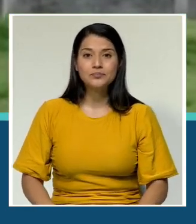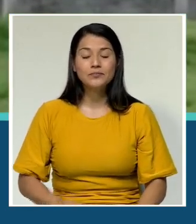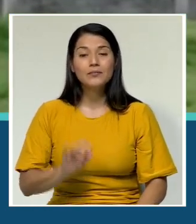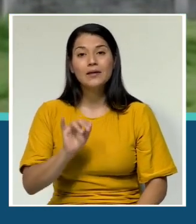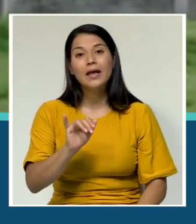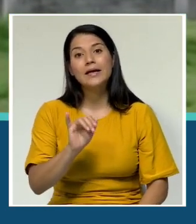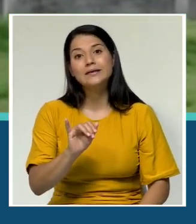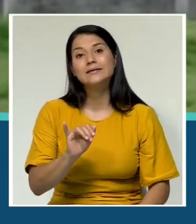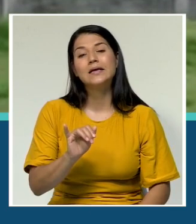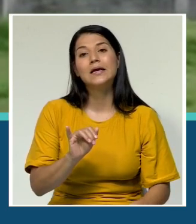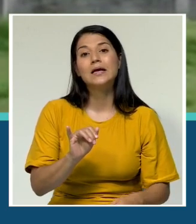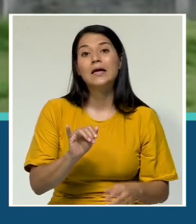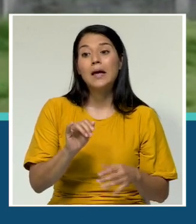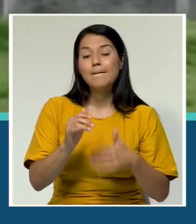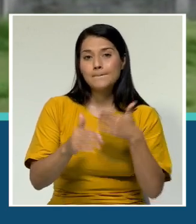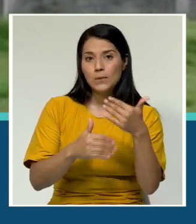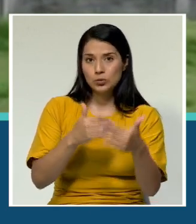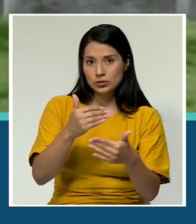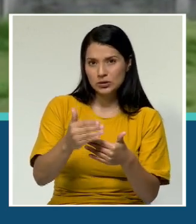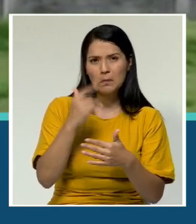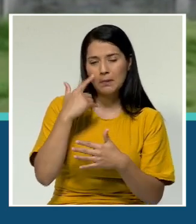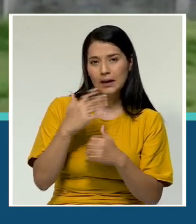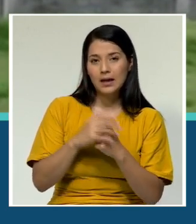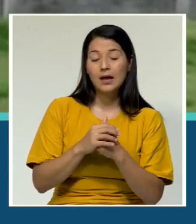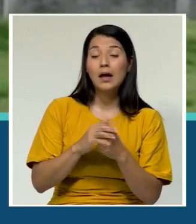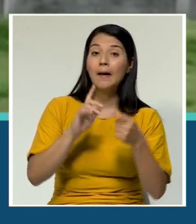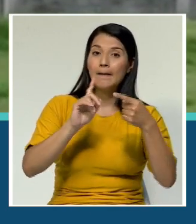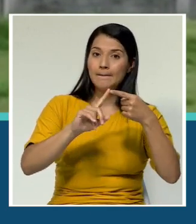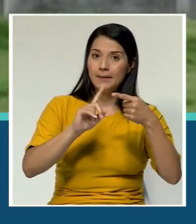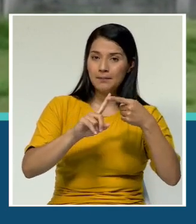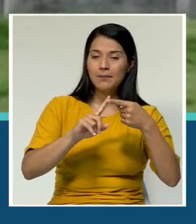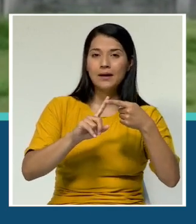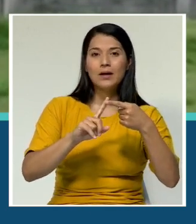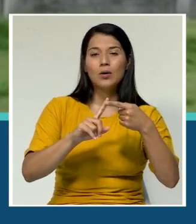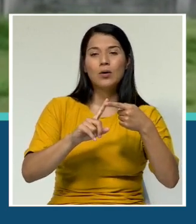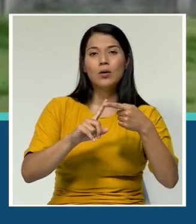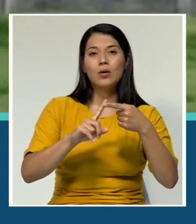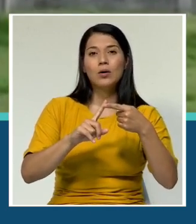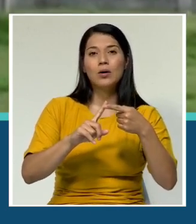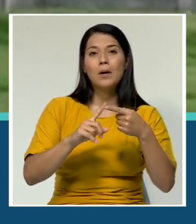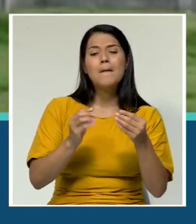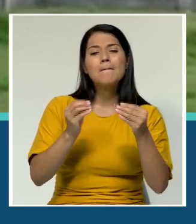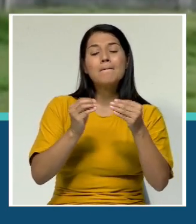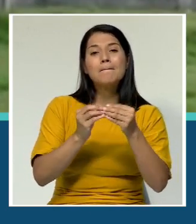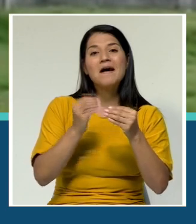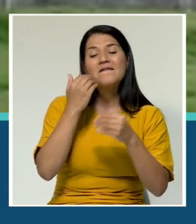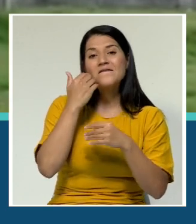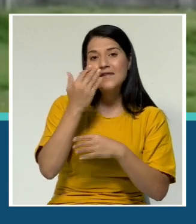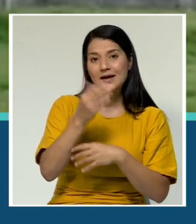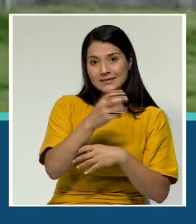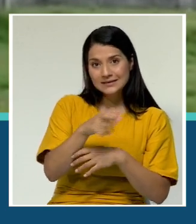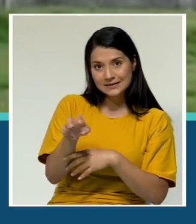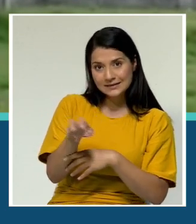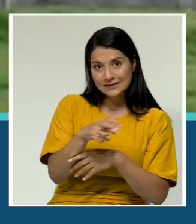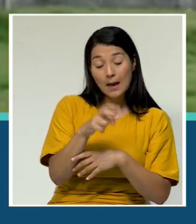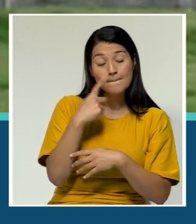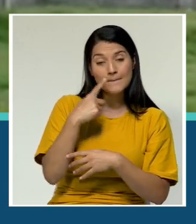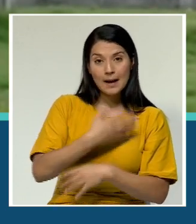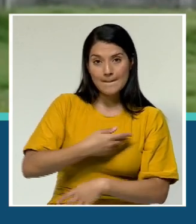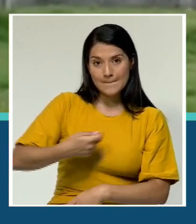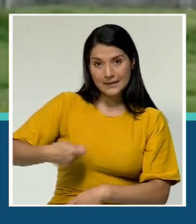listo el operativo que aplicará para ese día del traspaso. Operativo dirigido a 2 aristas principalmente, una lo que es